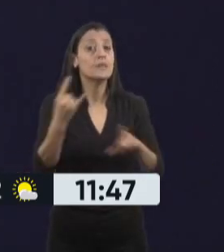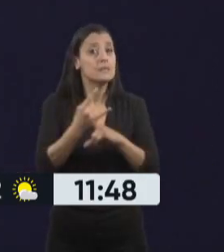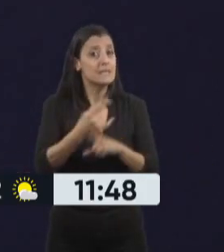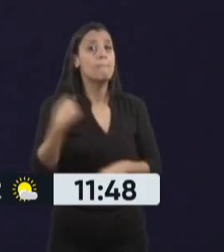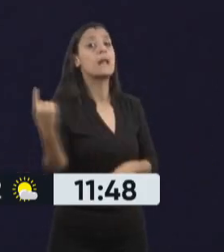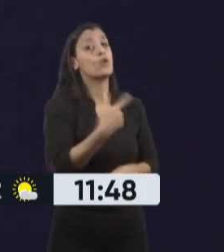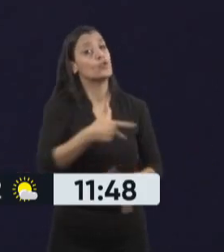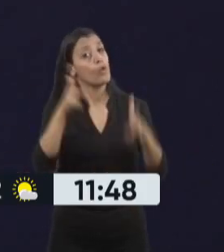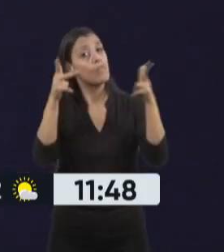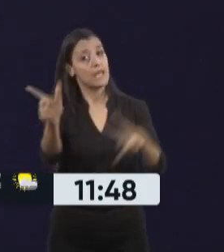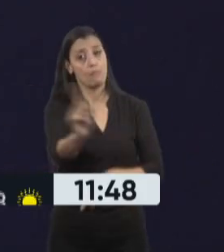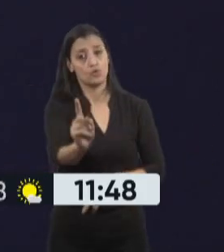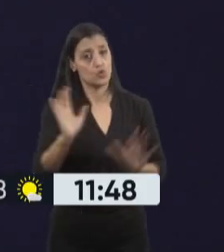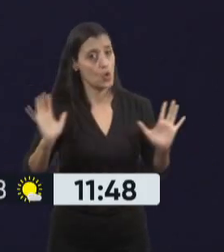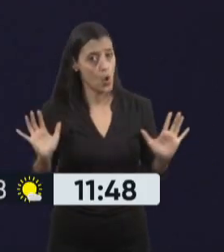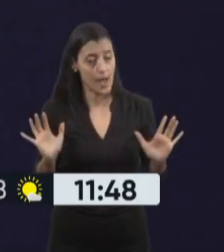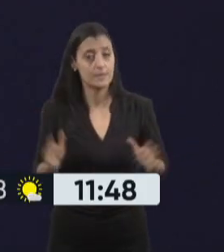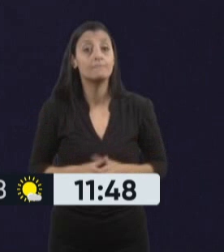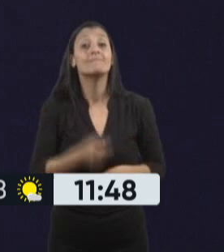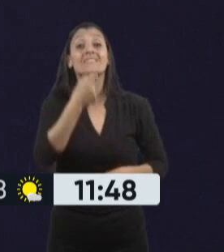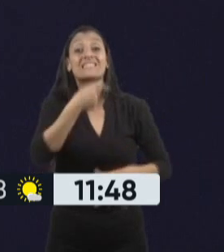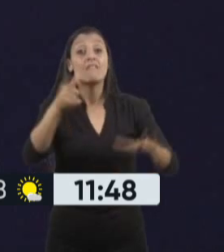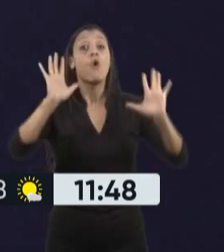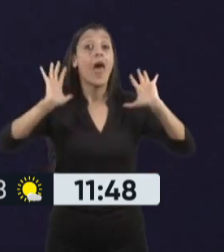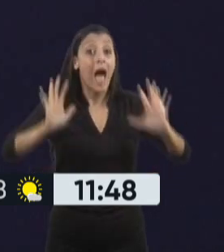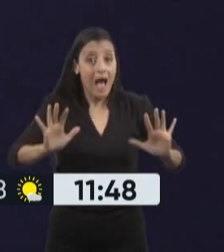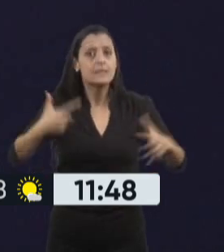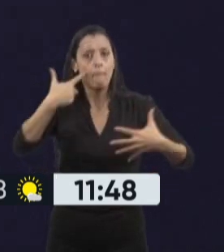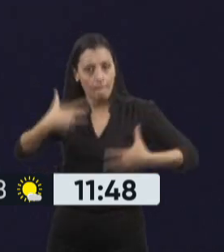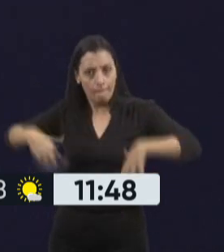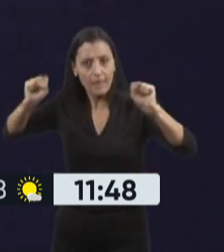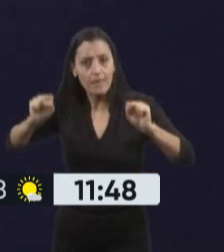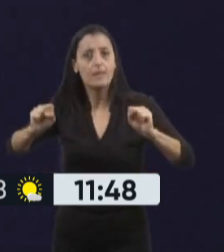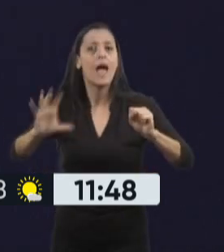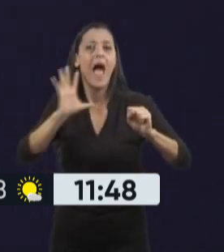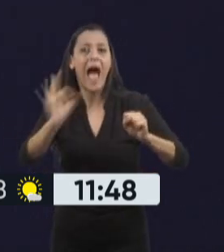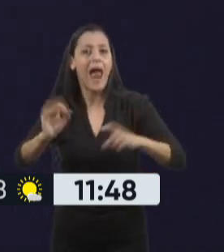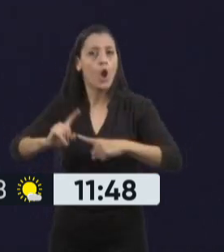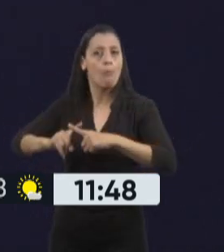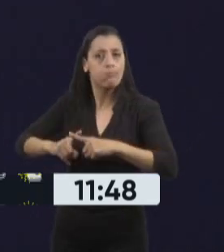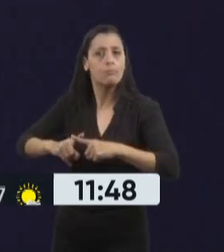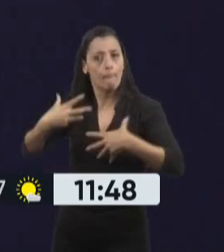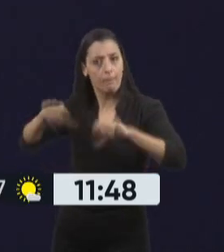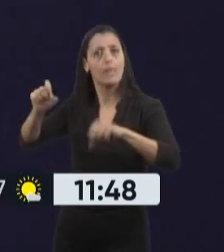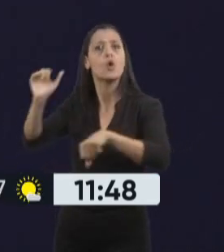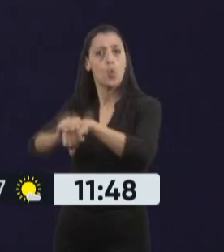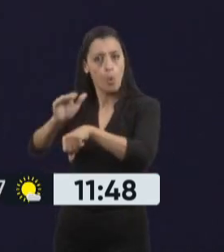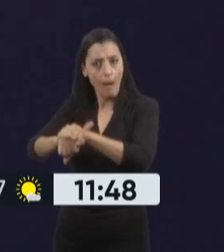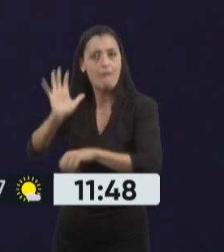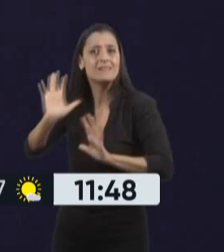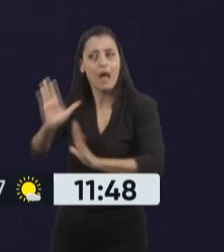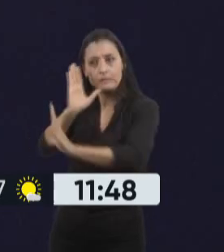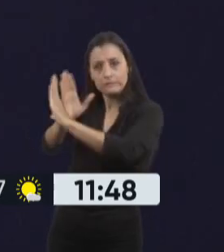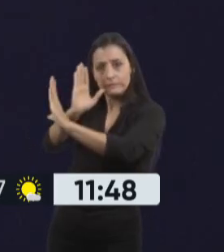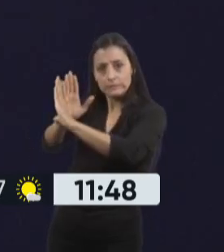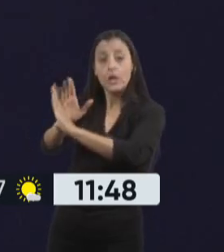negamos y que dijimos que cuando eso, en tal caso, algún funcionario esté relacionado con alguna de esas cuestiones, no solo que lo íbamos a